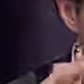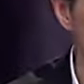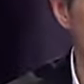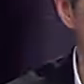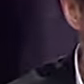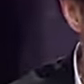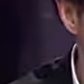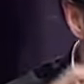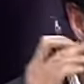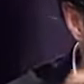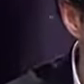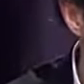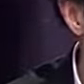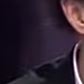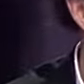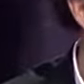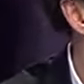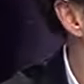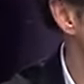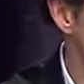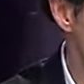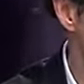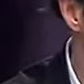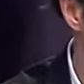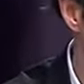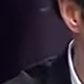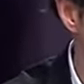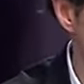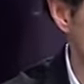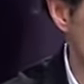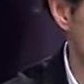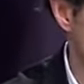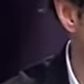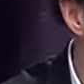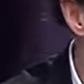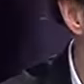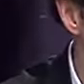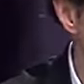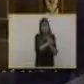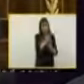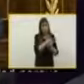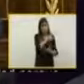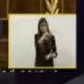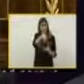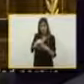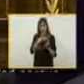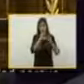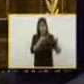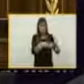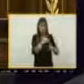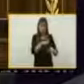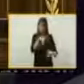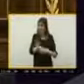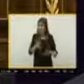de proyectar subjetivamente lo que pasa en la cabeza de Pedro Sánchez, que francamente me llama la atención, ¿no?